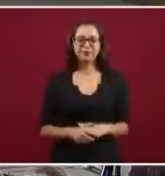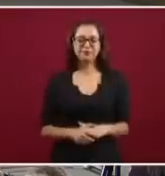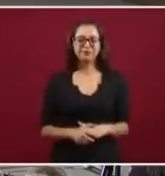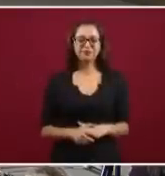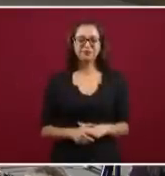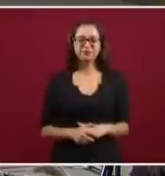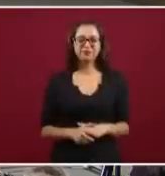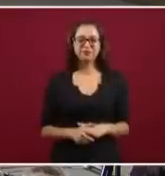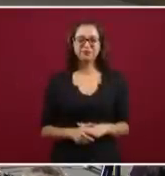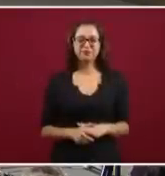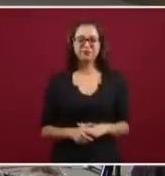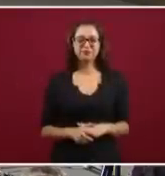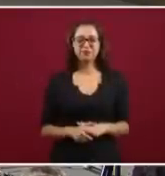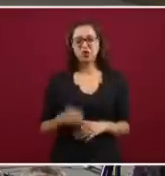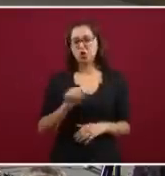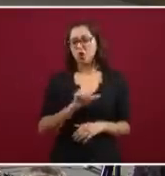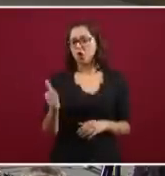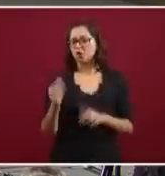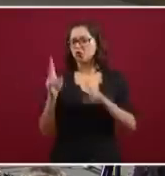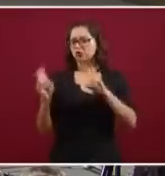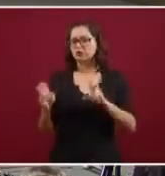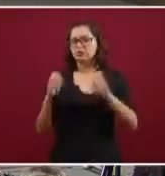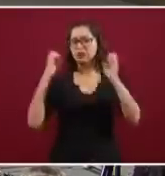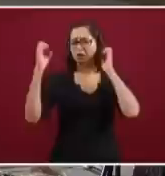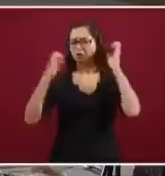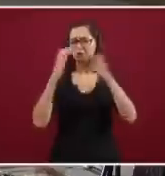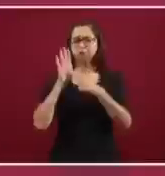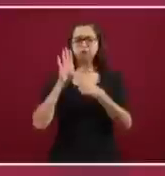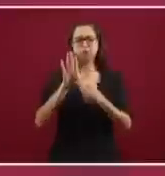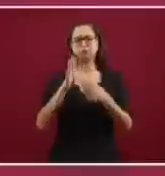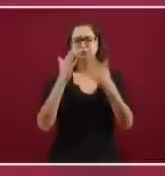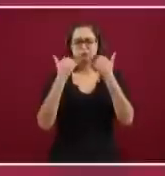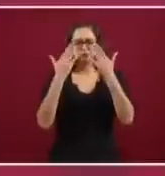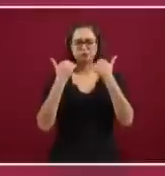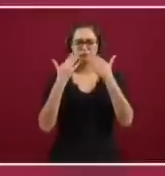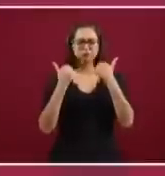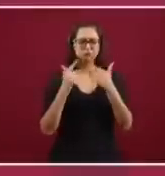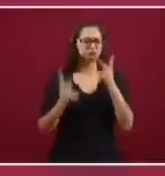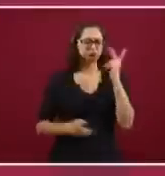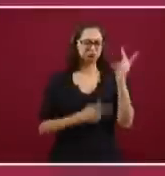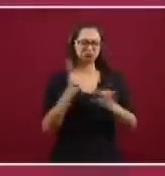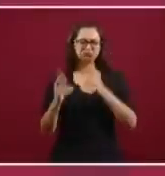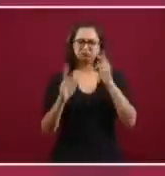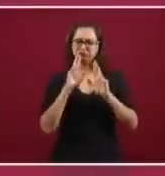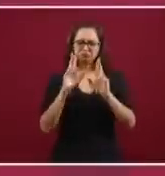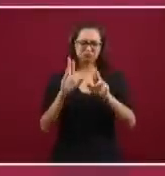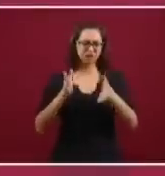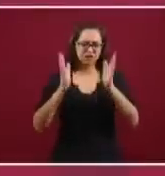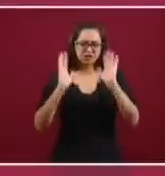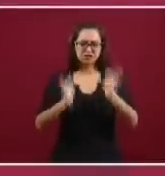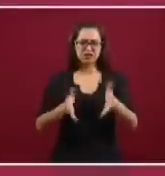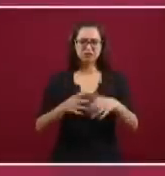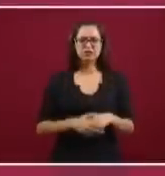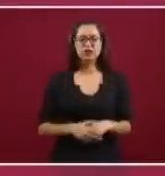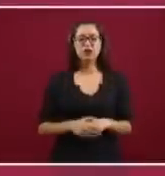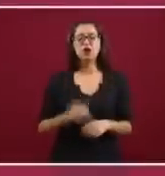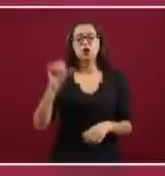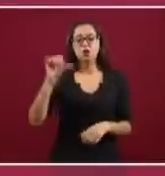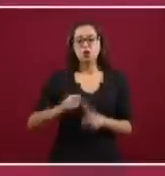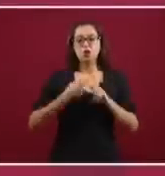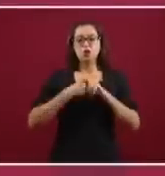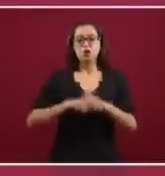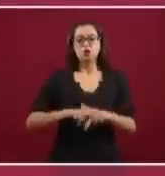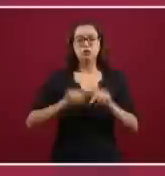este tema que exponer. Vamos a empezar atrás, ¿no? Si les